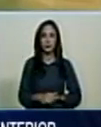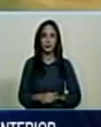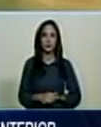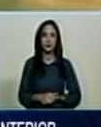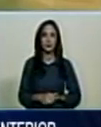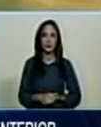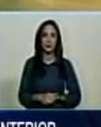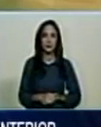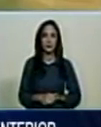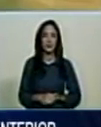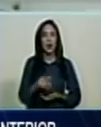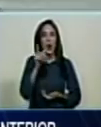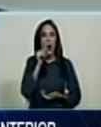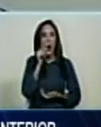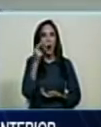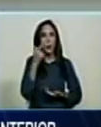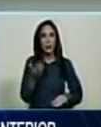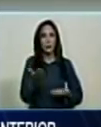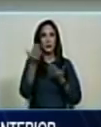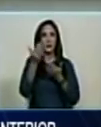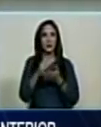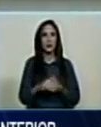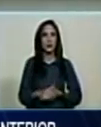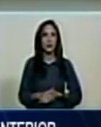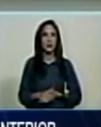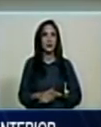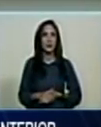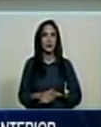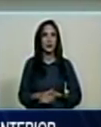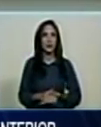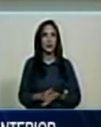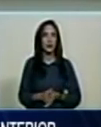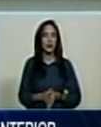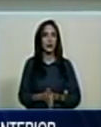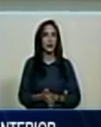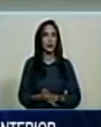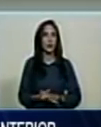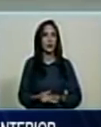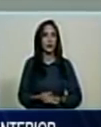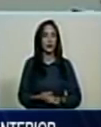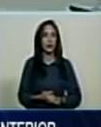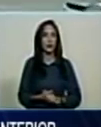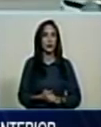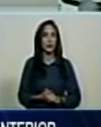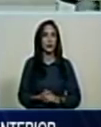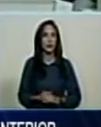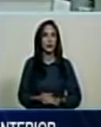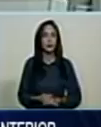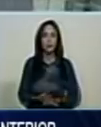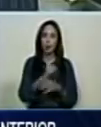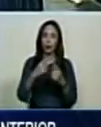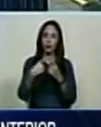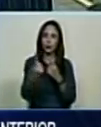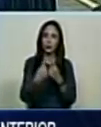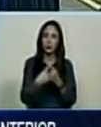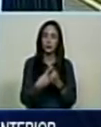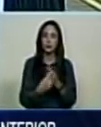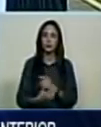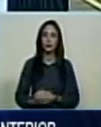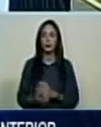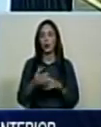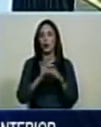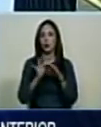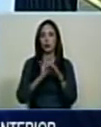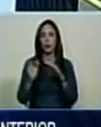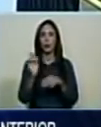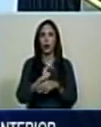Contreras como ministro de Comercio Interior. Por otra parte, informó un incremento en el bono de hogares de la patria, el cual variará de 360 bolívares soberanos